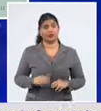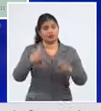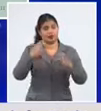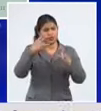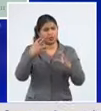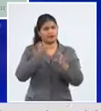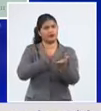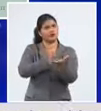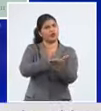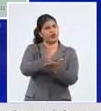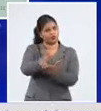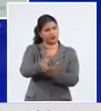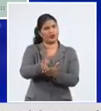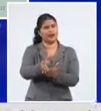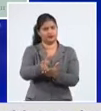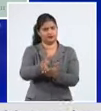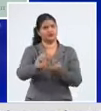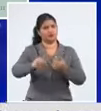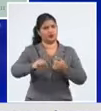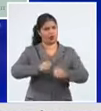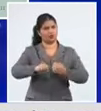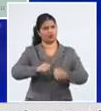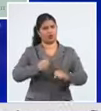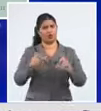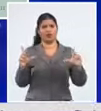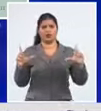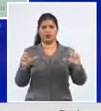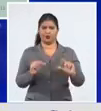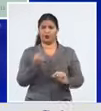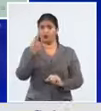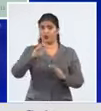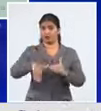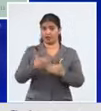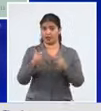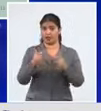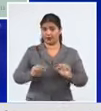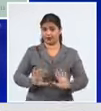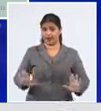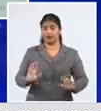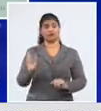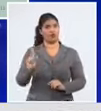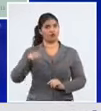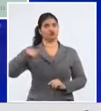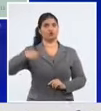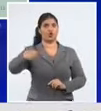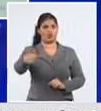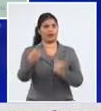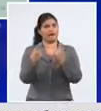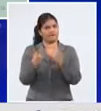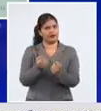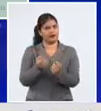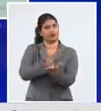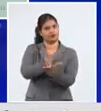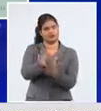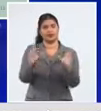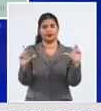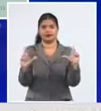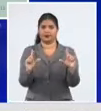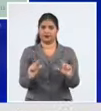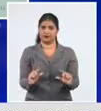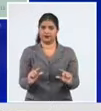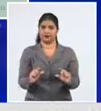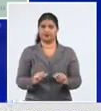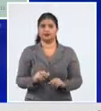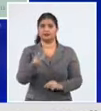la reducción, no en un solo día. Ciro Redondo con 85, Ciego de Ávila municipio con